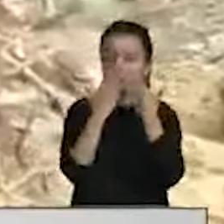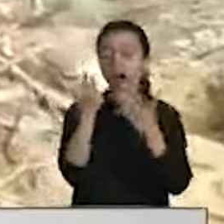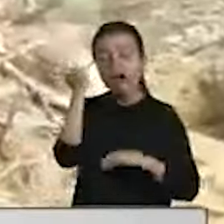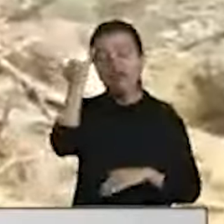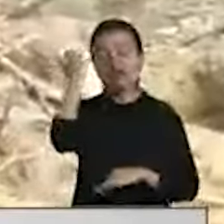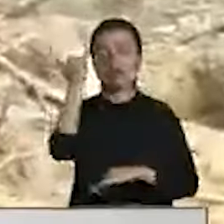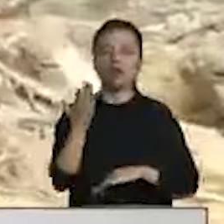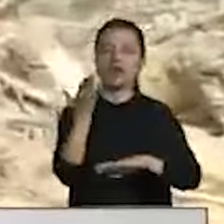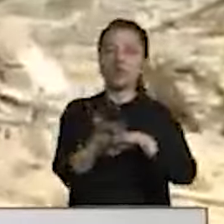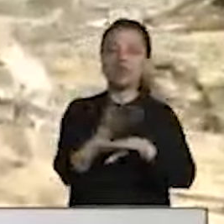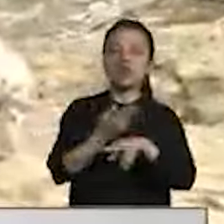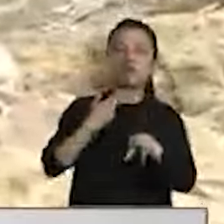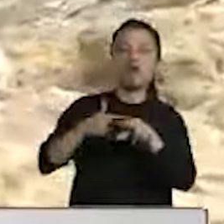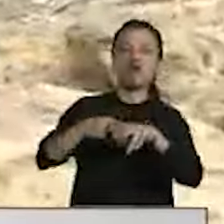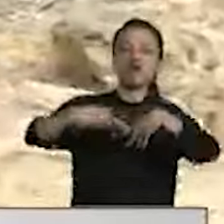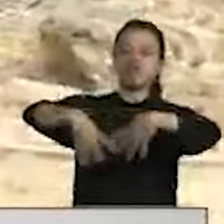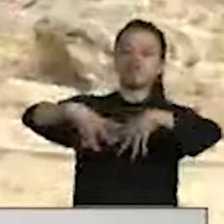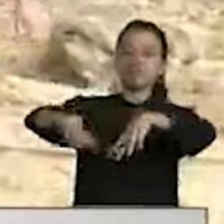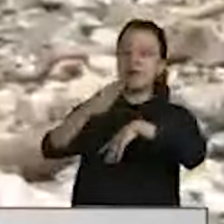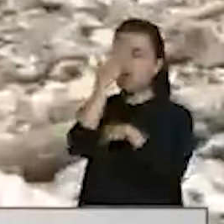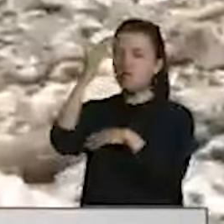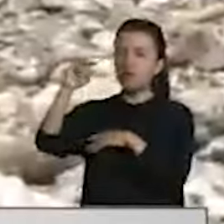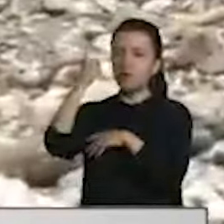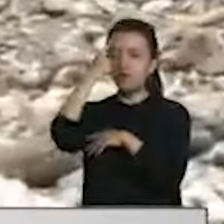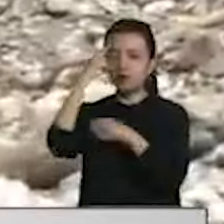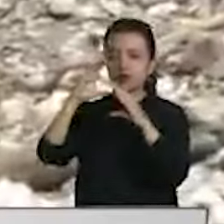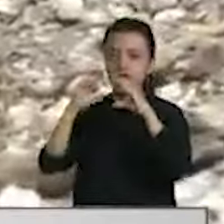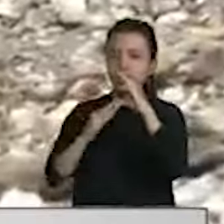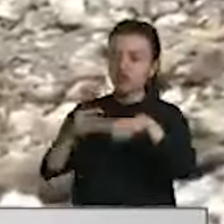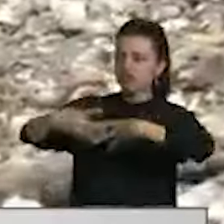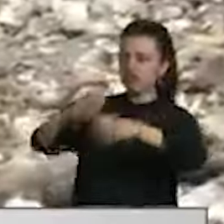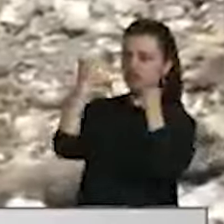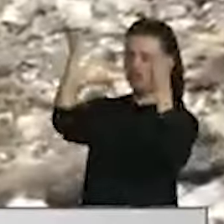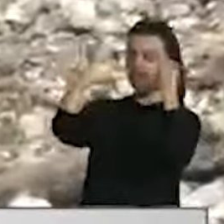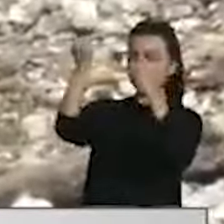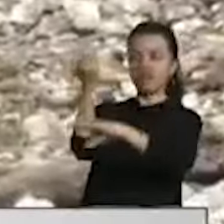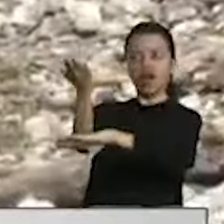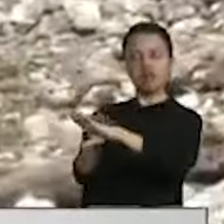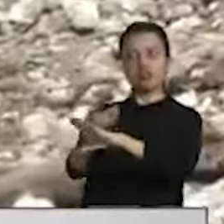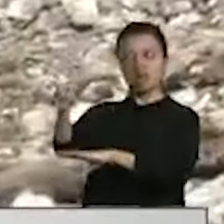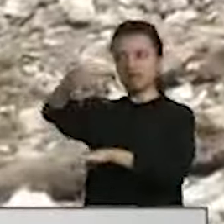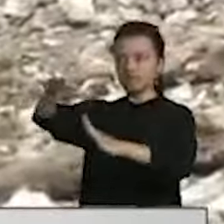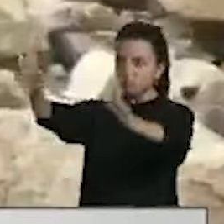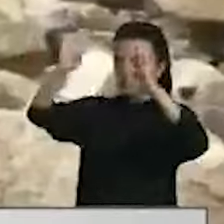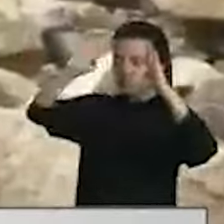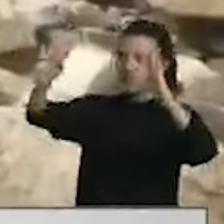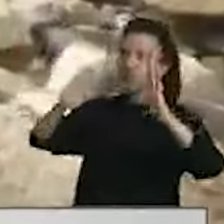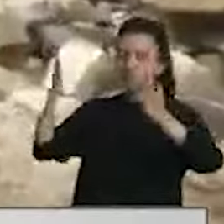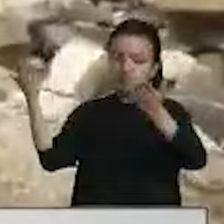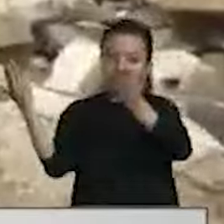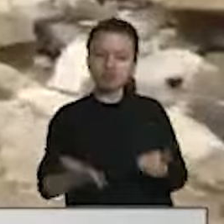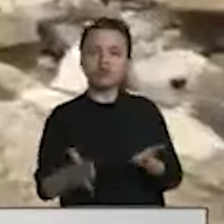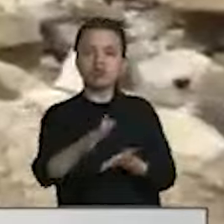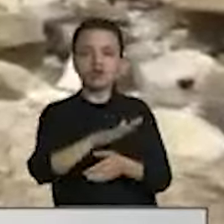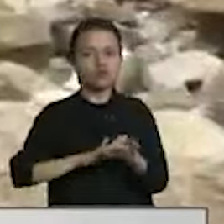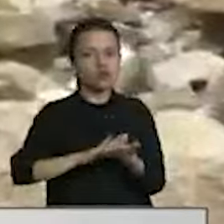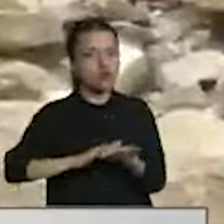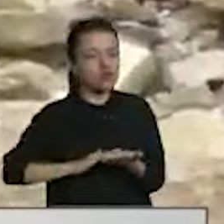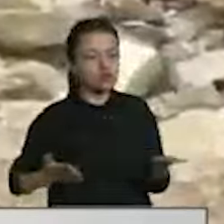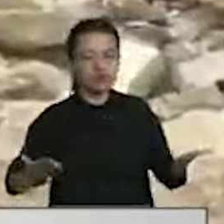las afueras de la gobernación del departamento del Cauca con el fin de exigir a las autoridades locales y nacionales soluciones para